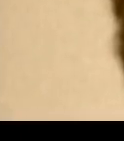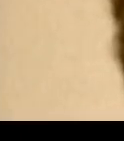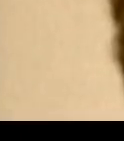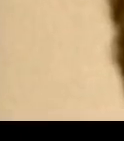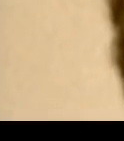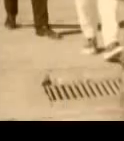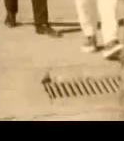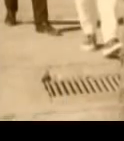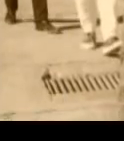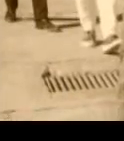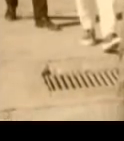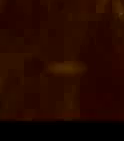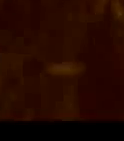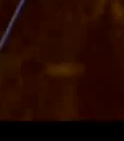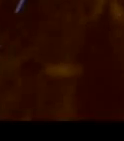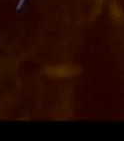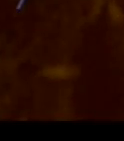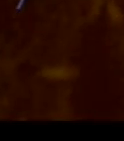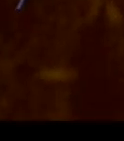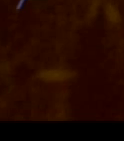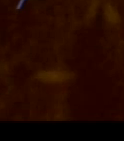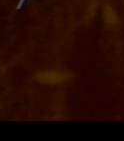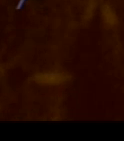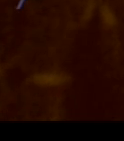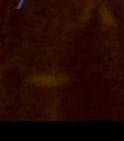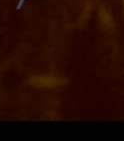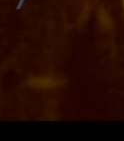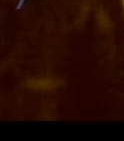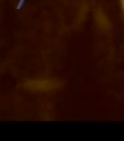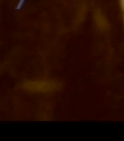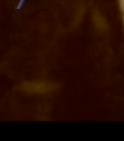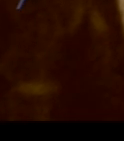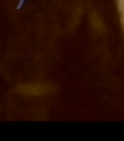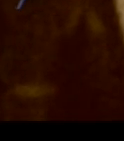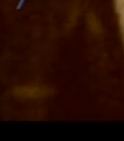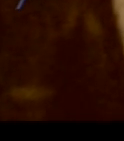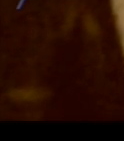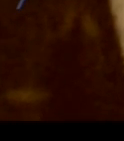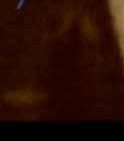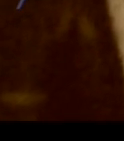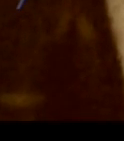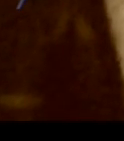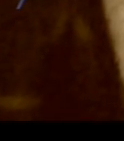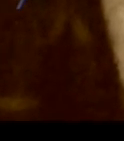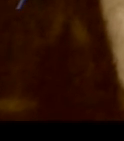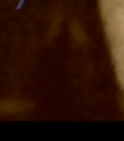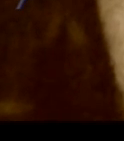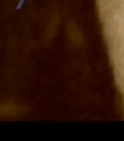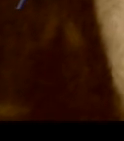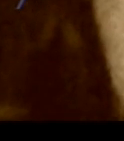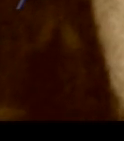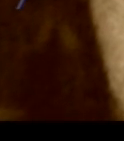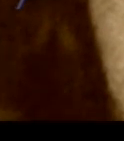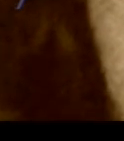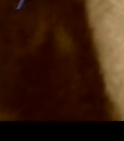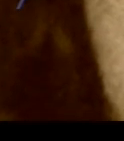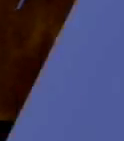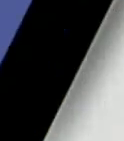actual. Su historia, hoy, 23:30, en Biografías.